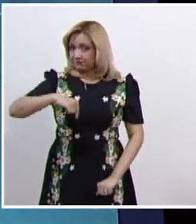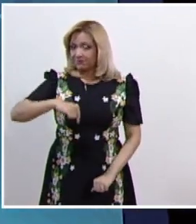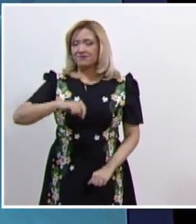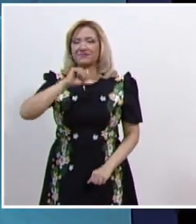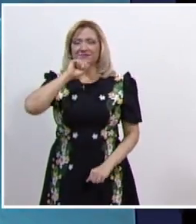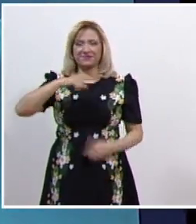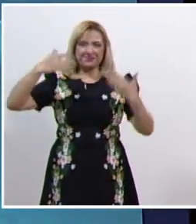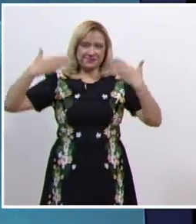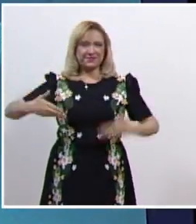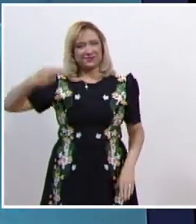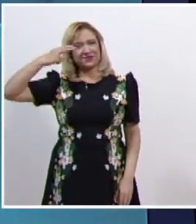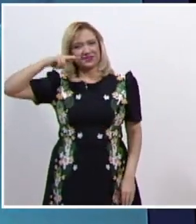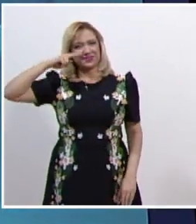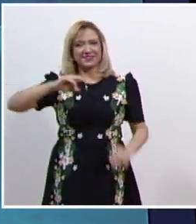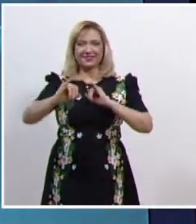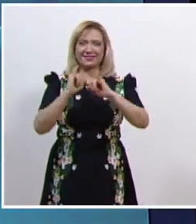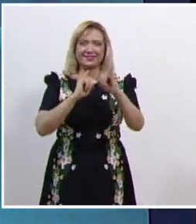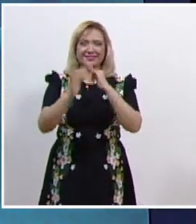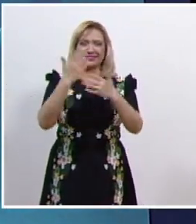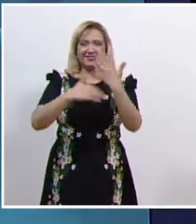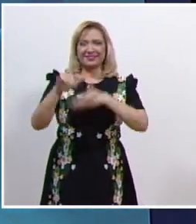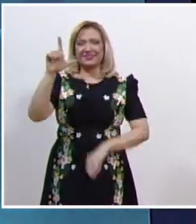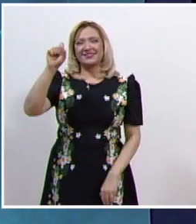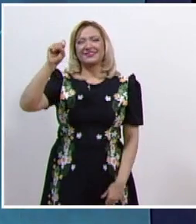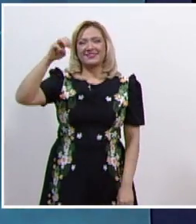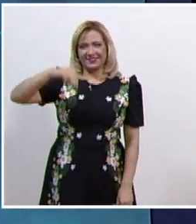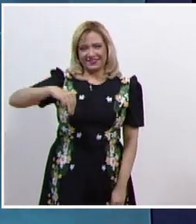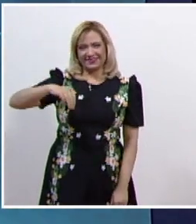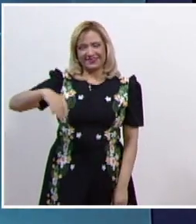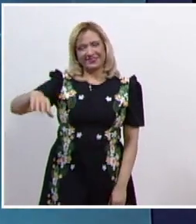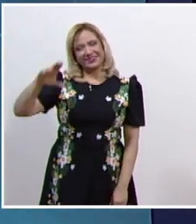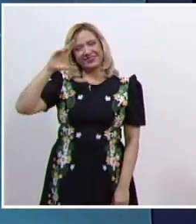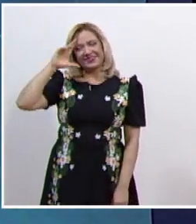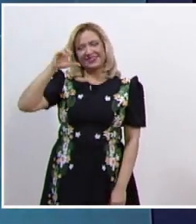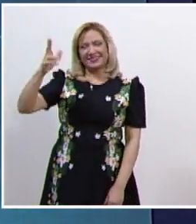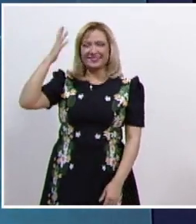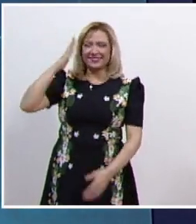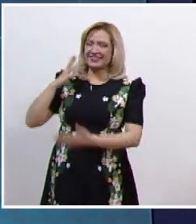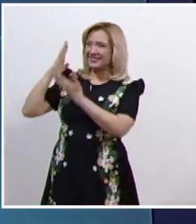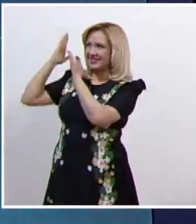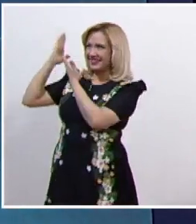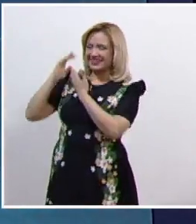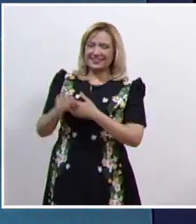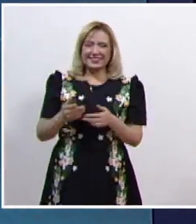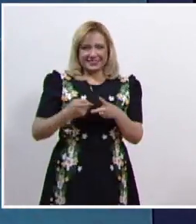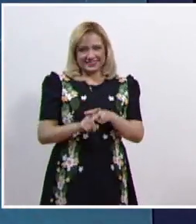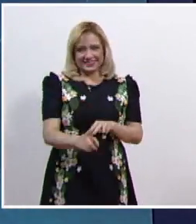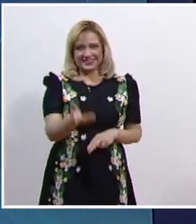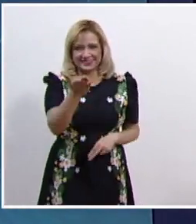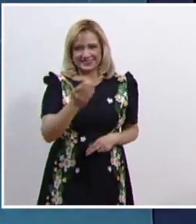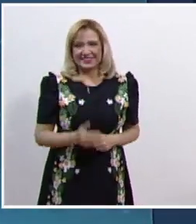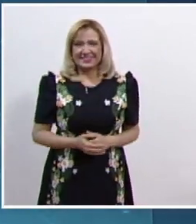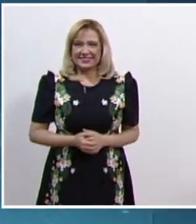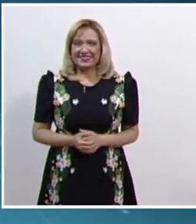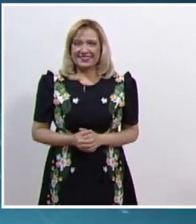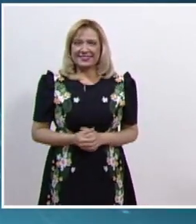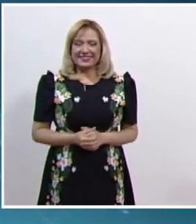gusto a mi compañera Nidia Díaz en la interpretación en lengua de señas mexicana. Hola, Nidia. Y es así como iniciamos.